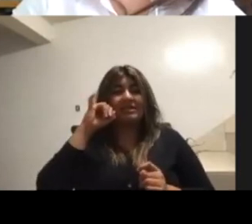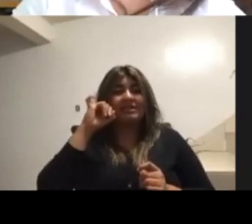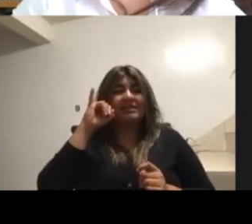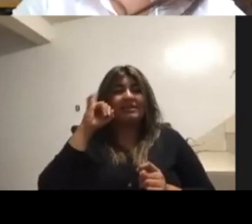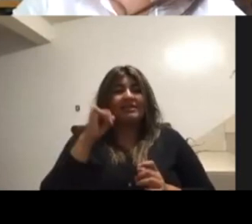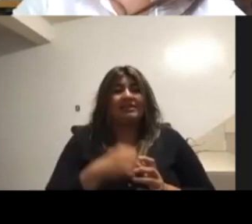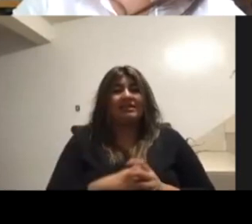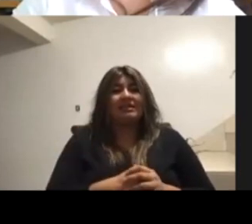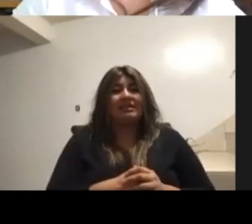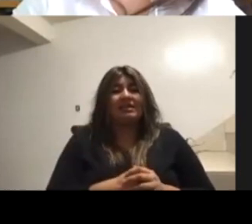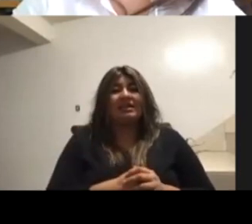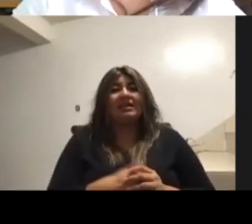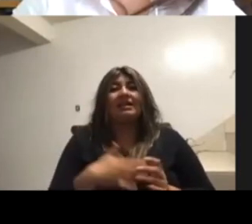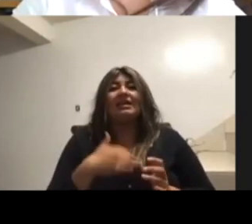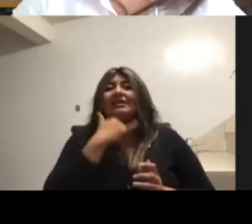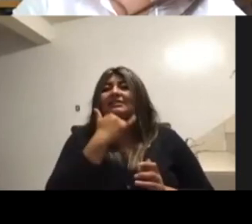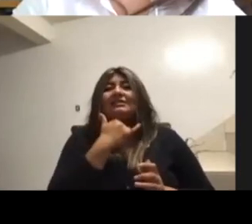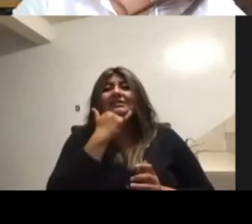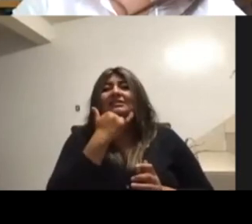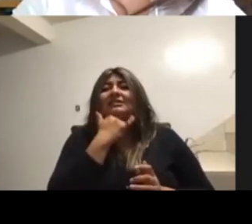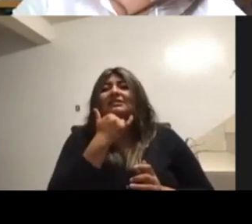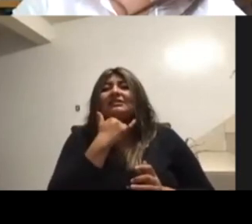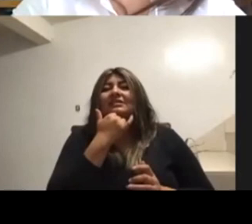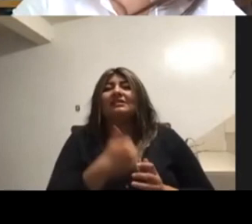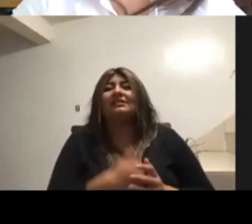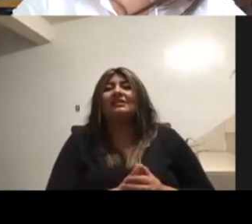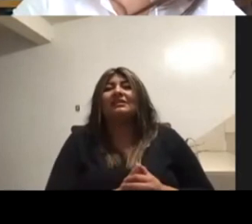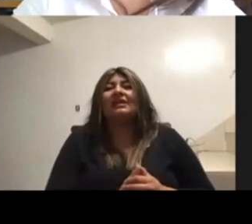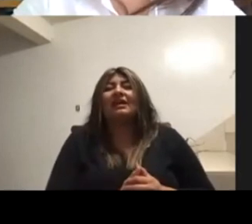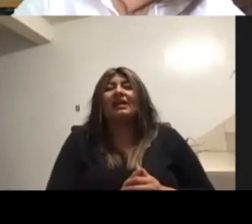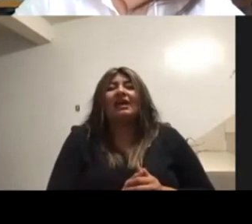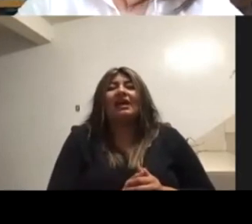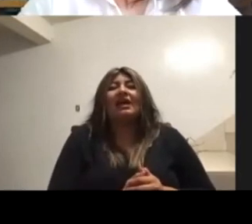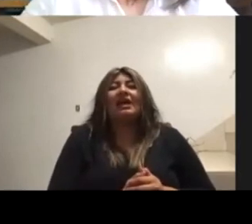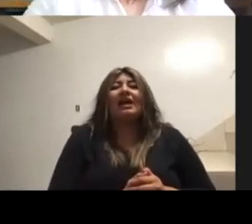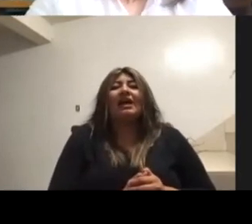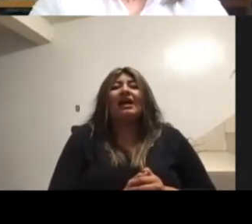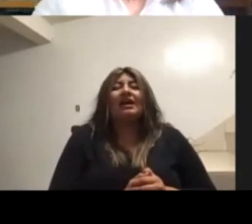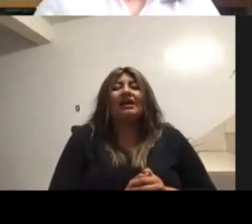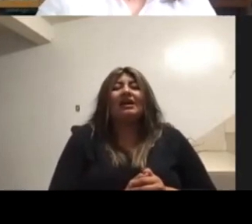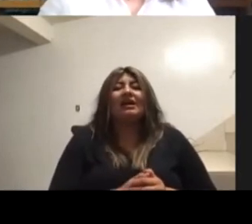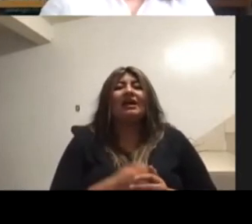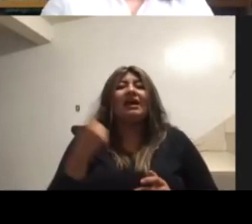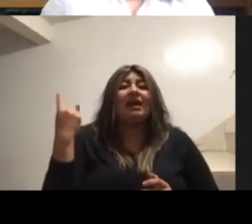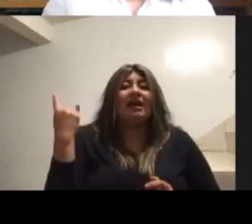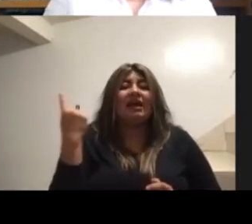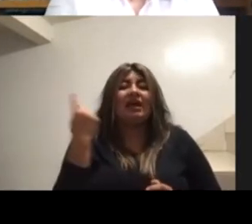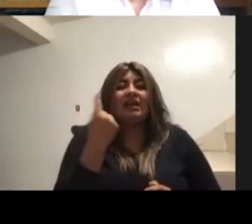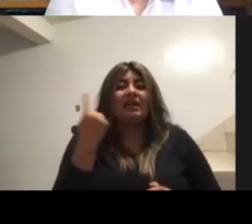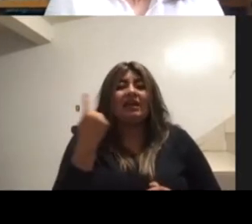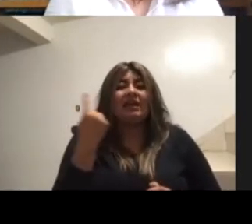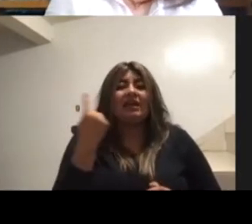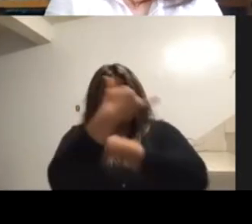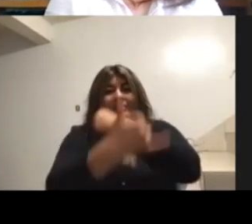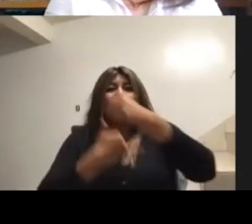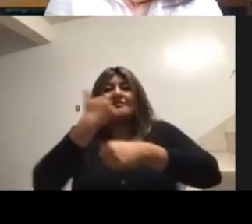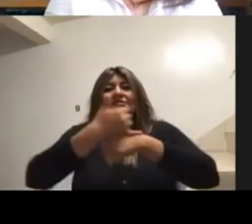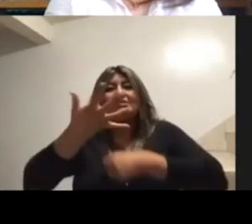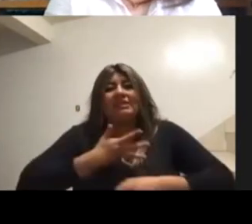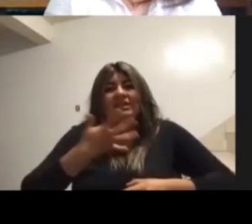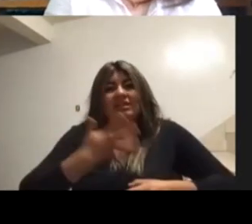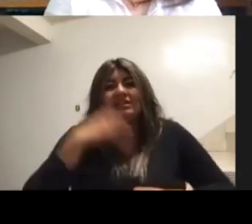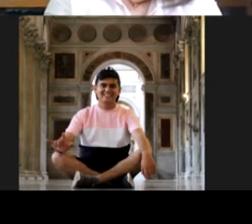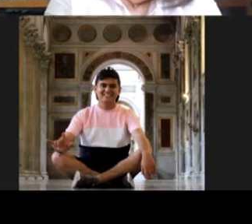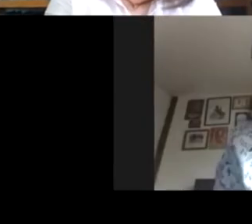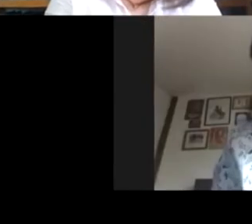Disculpa. En términos generales. Sí. ¿Qué estrategias debe tener una escuela o los docentes de una escuela para hacer de la